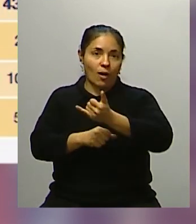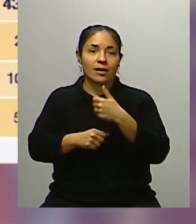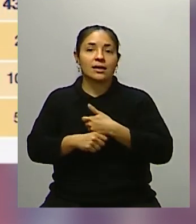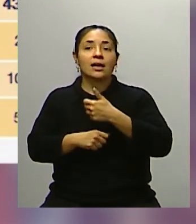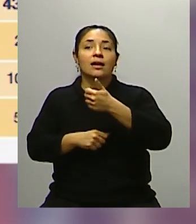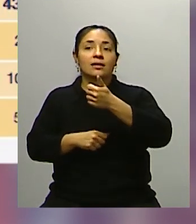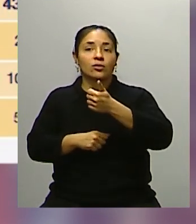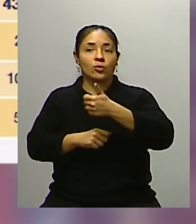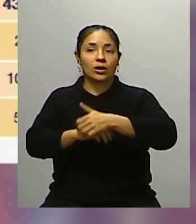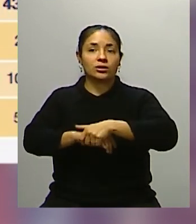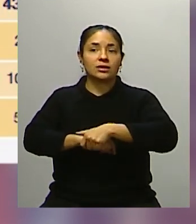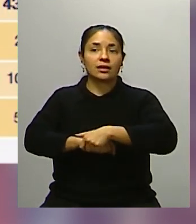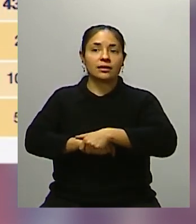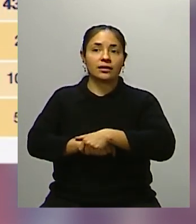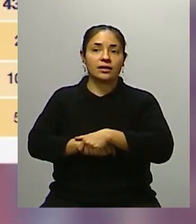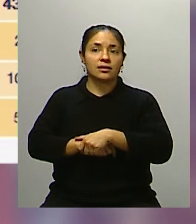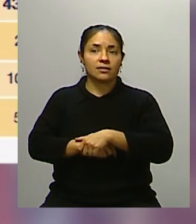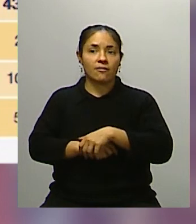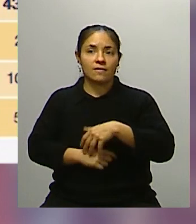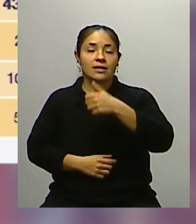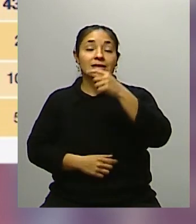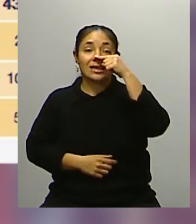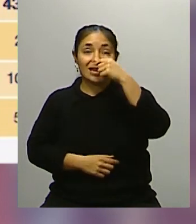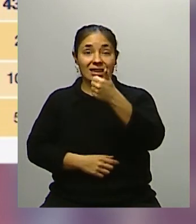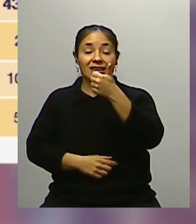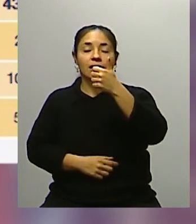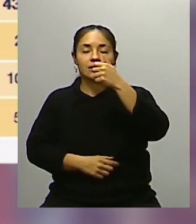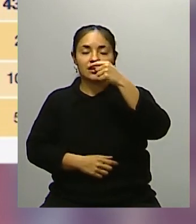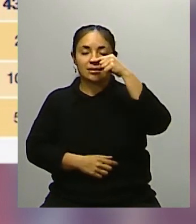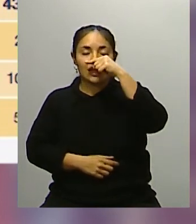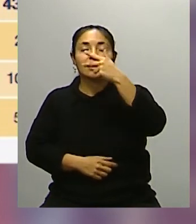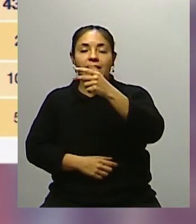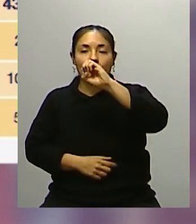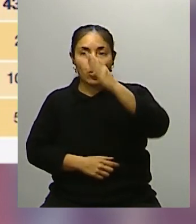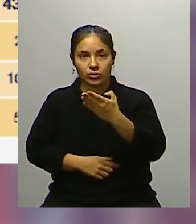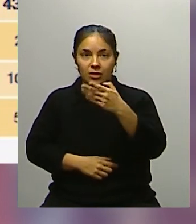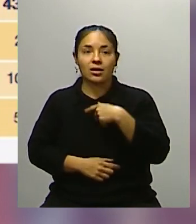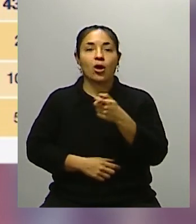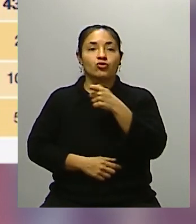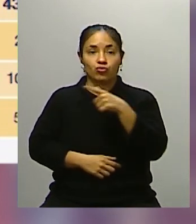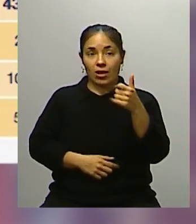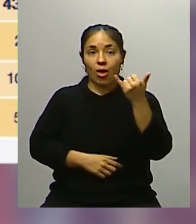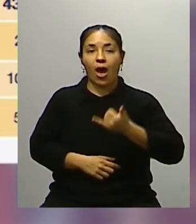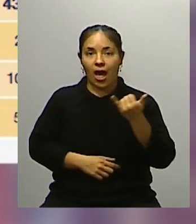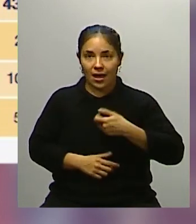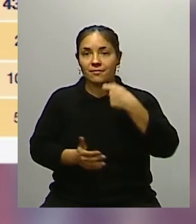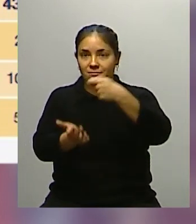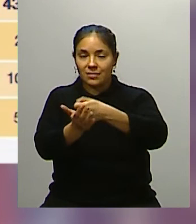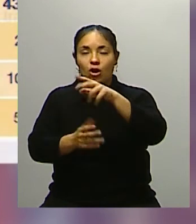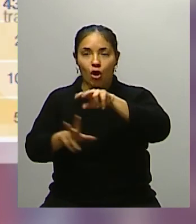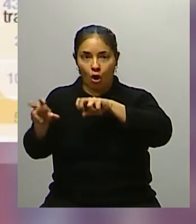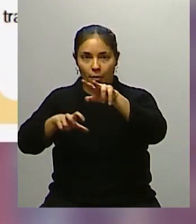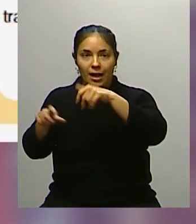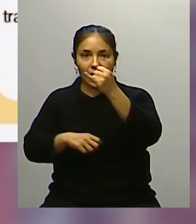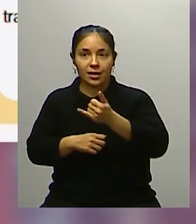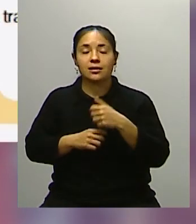ese 46,6% que tiene empleo. Claro, y asalariado significa que tienen un salario. Un salario, un ingreso, claro.